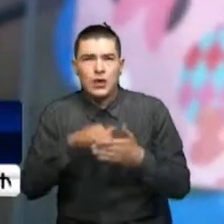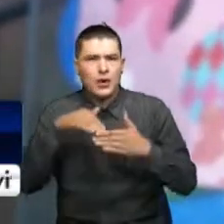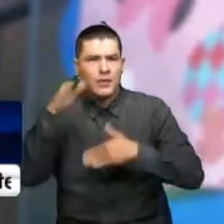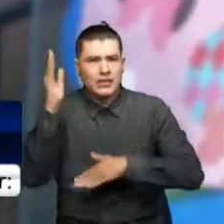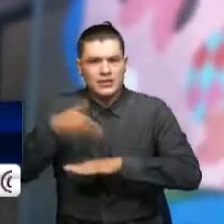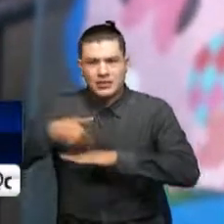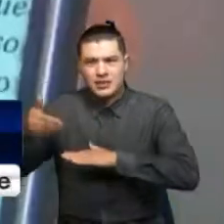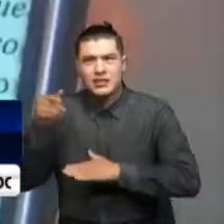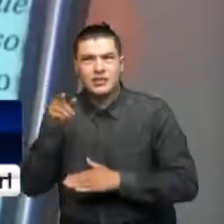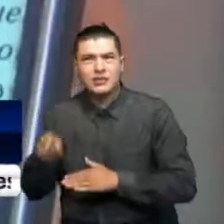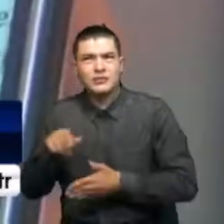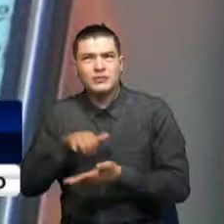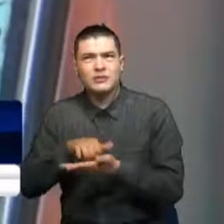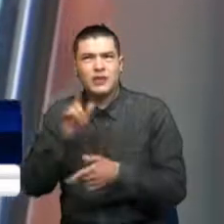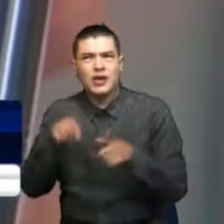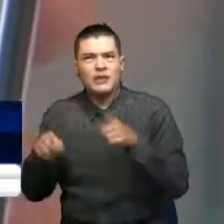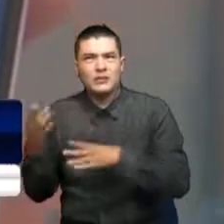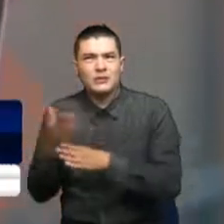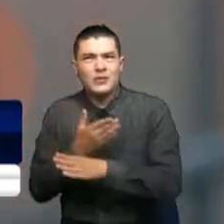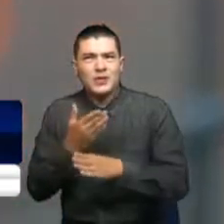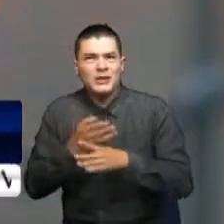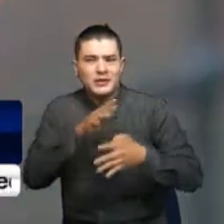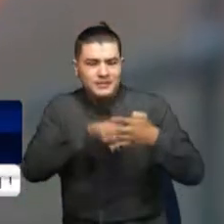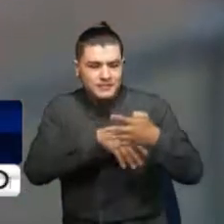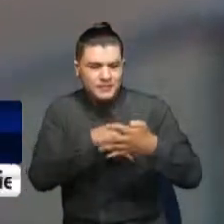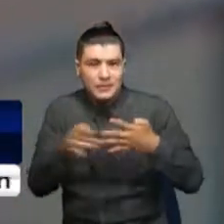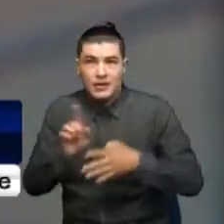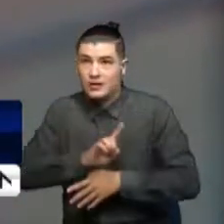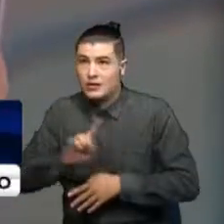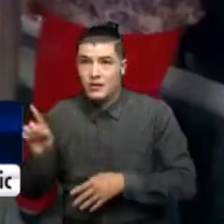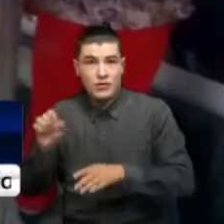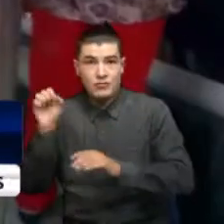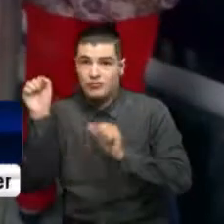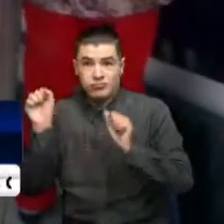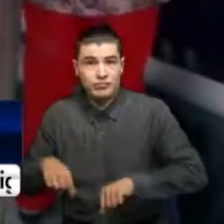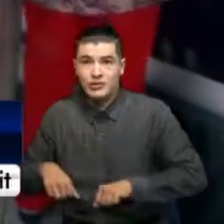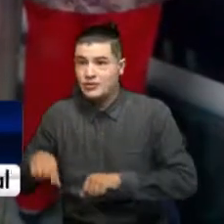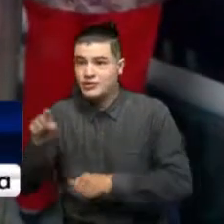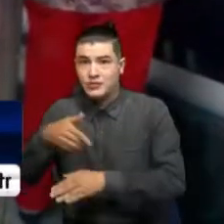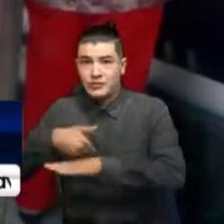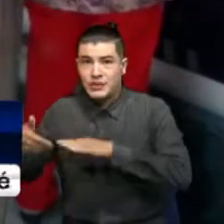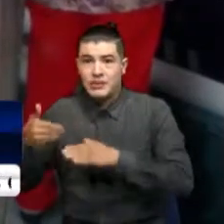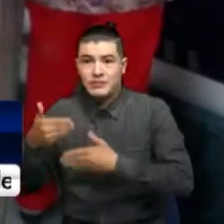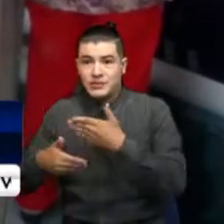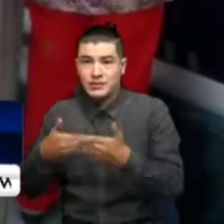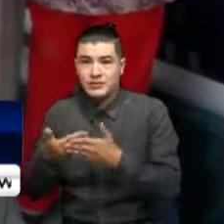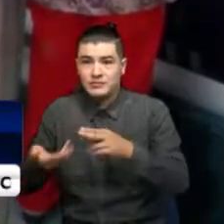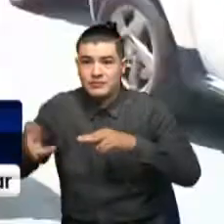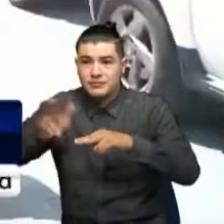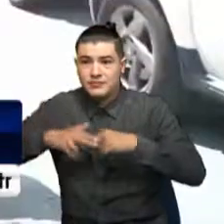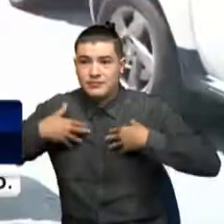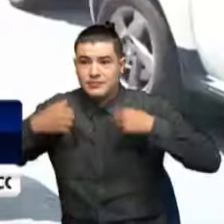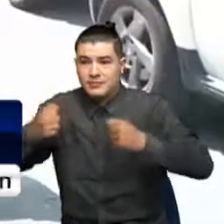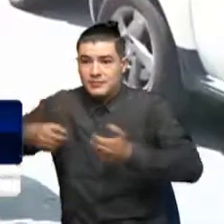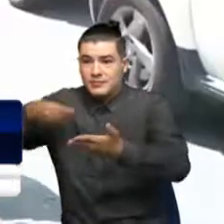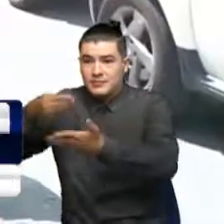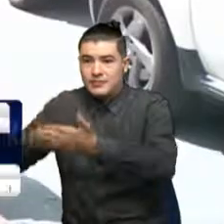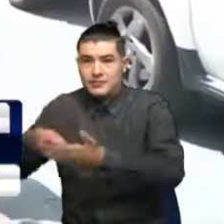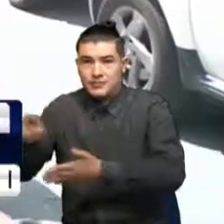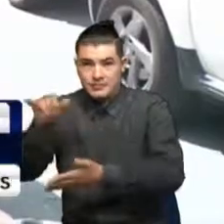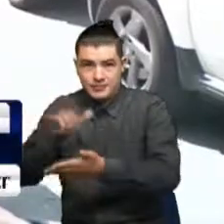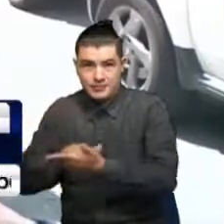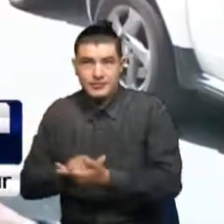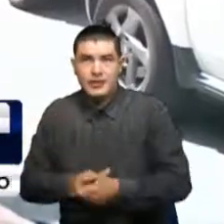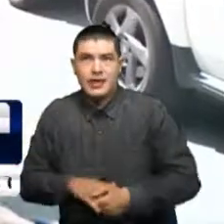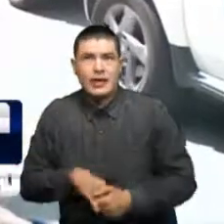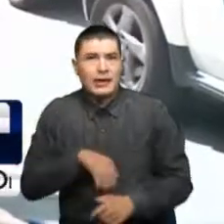tendrían inconsistencias en los formularios que no serían válidos en estas reclamaciones el recurso de reconsideración no es la vía